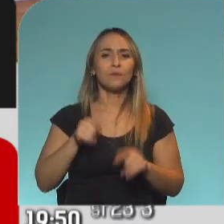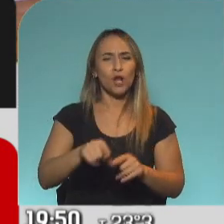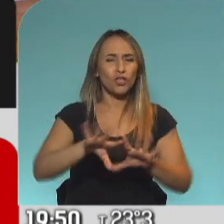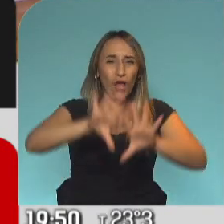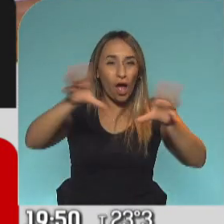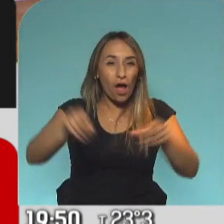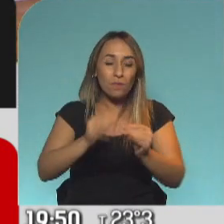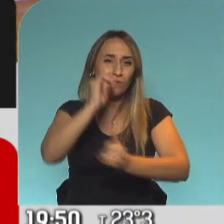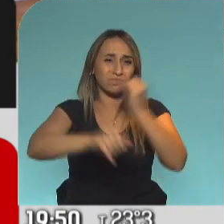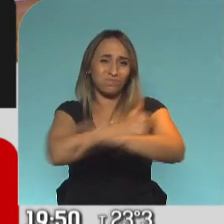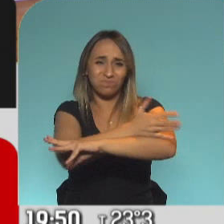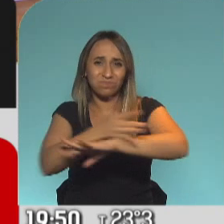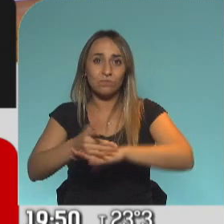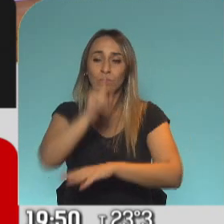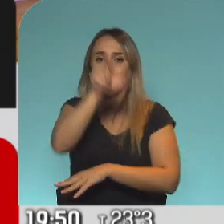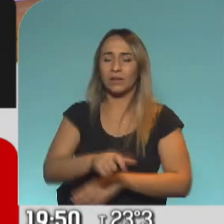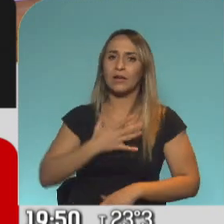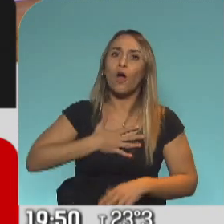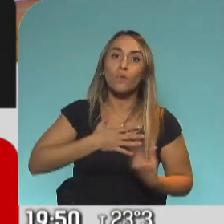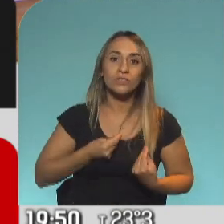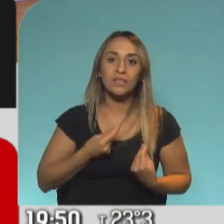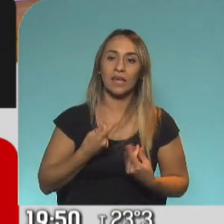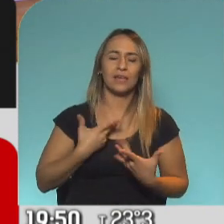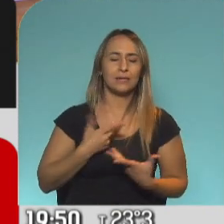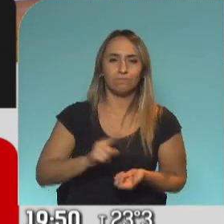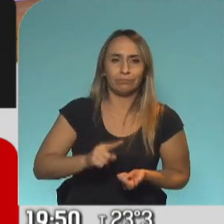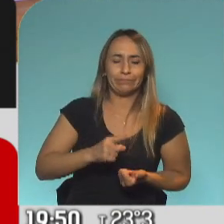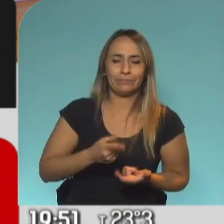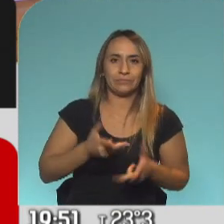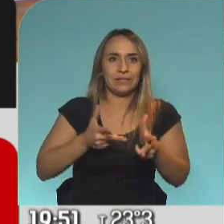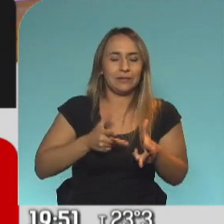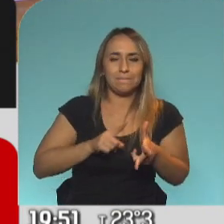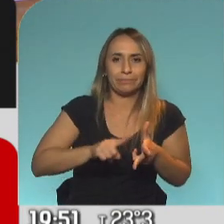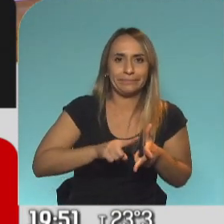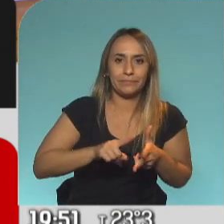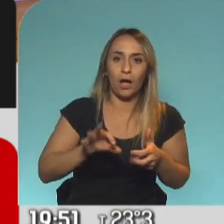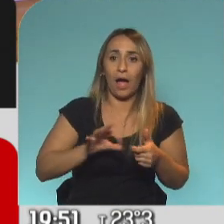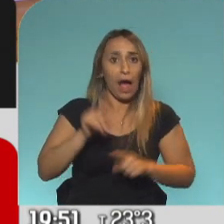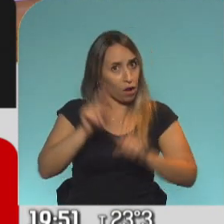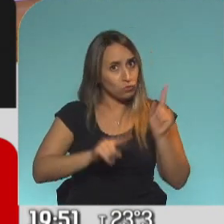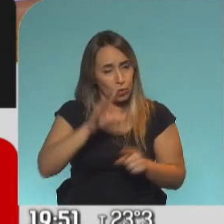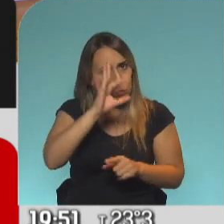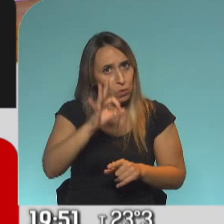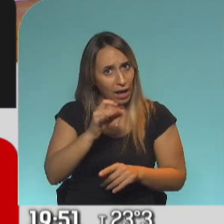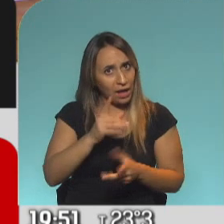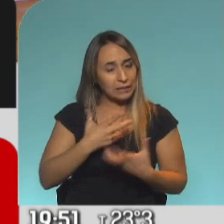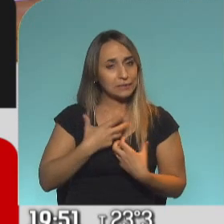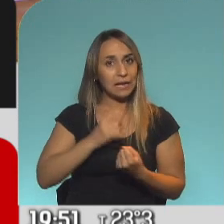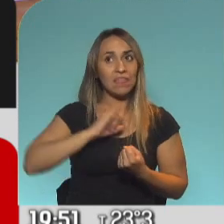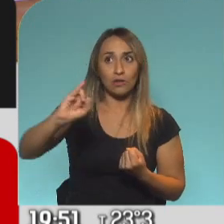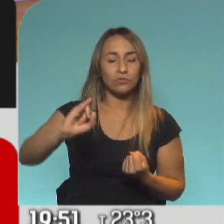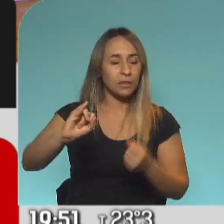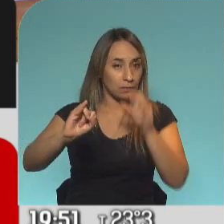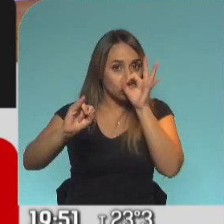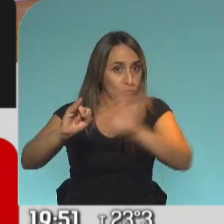siente culpable, de que le cuesta expresarlo, ponerlo en palabras, que le lleva mucho tiempo, hasta que algunos no pueden nunca hacer una denuncia. Ella